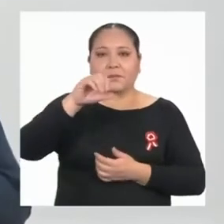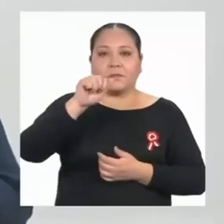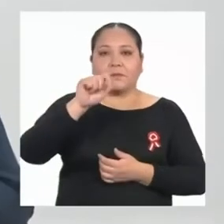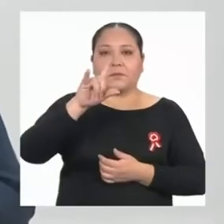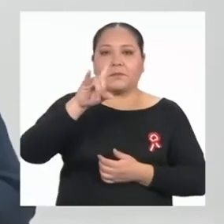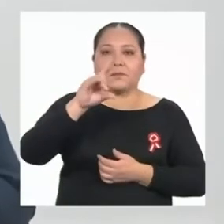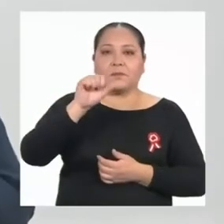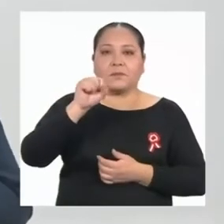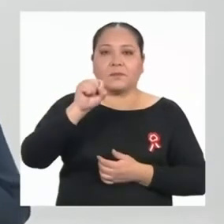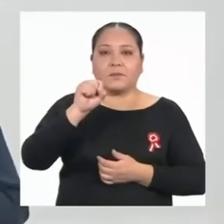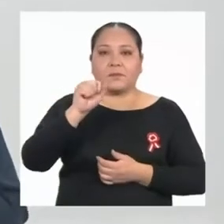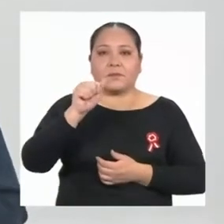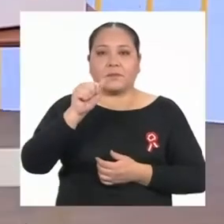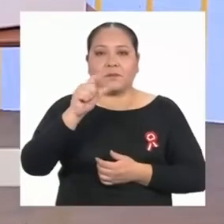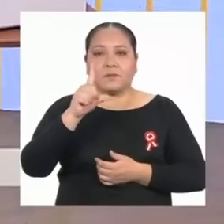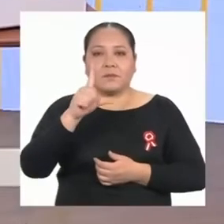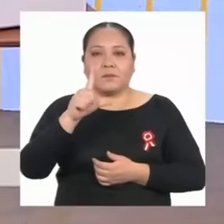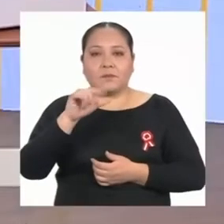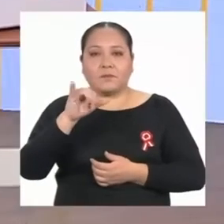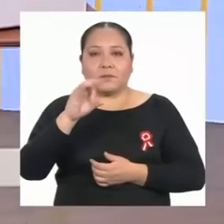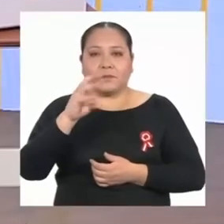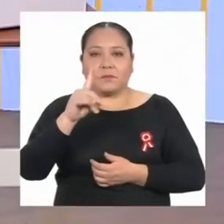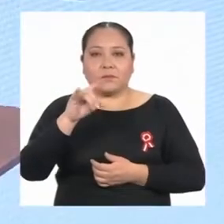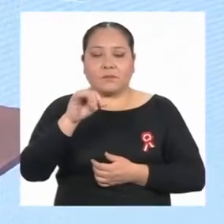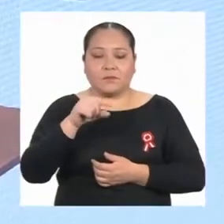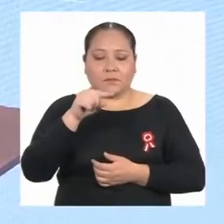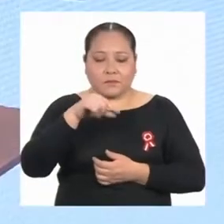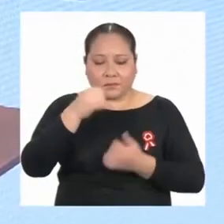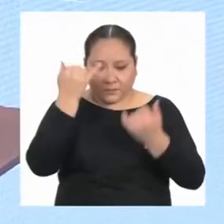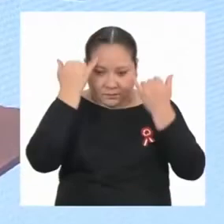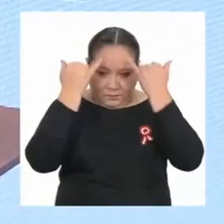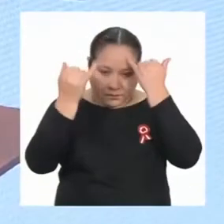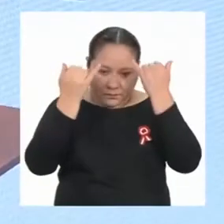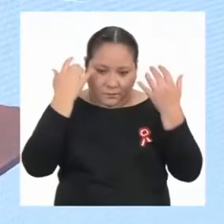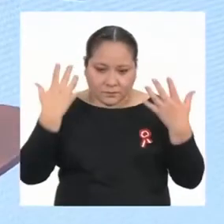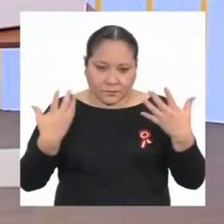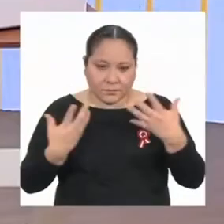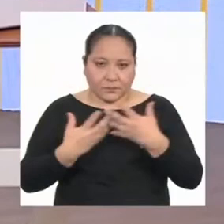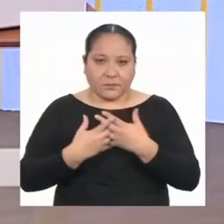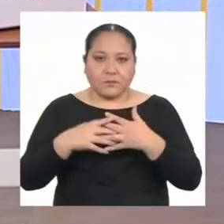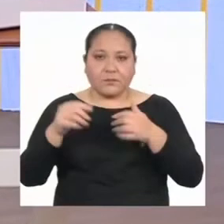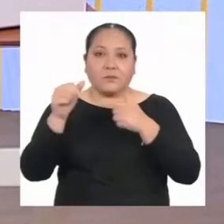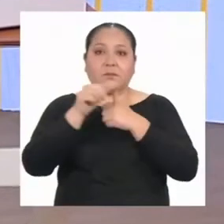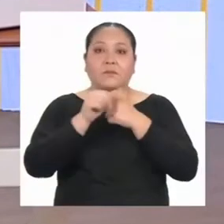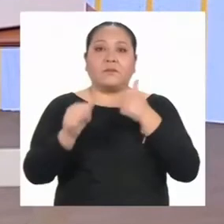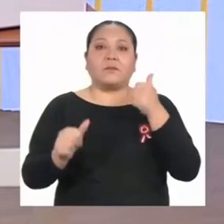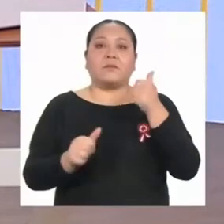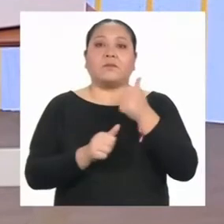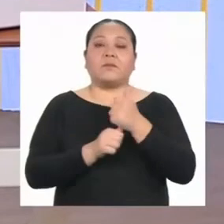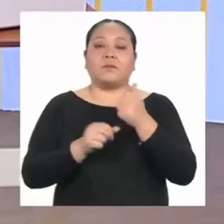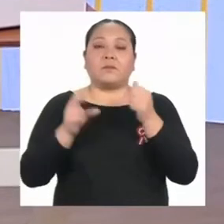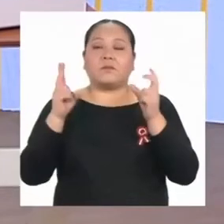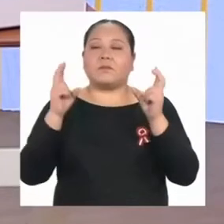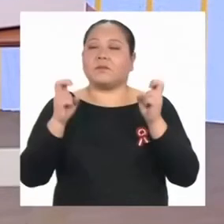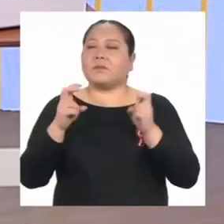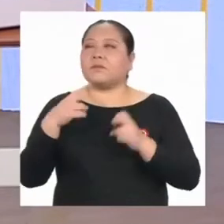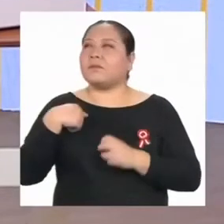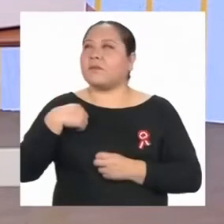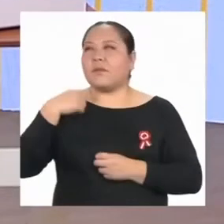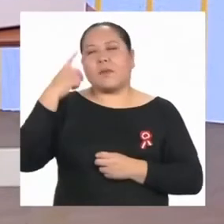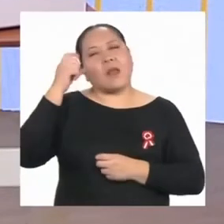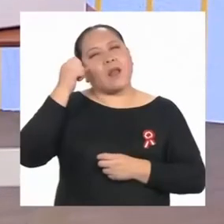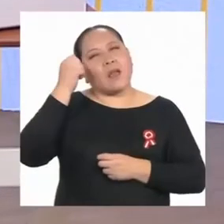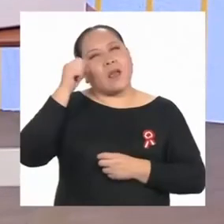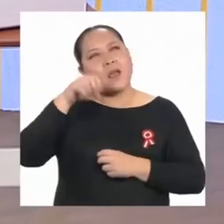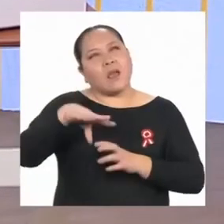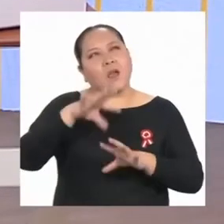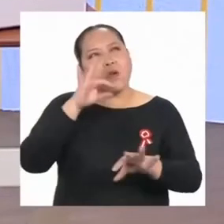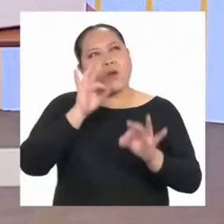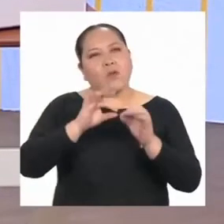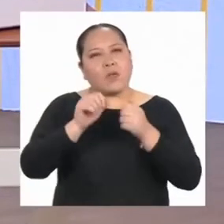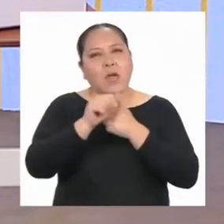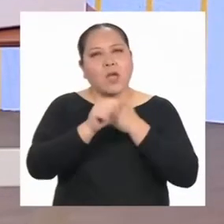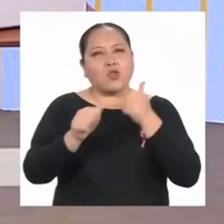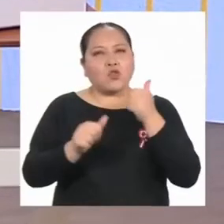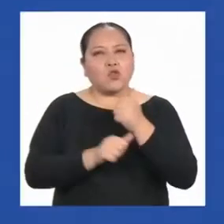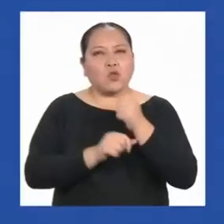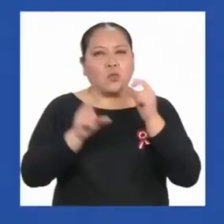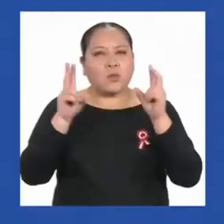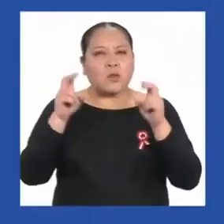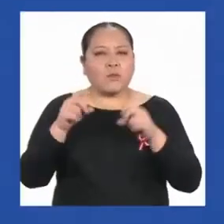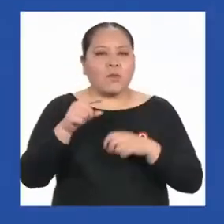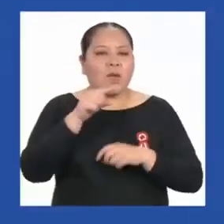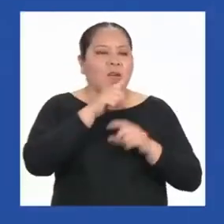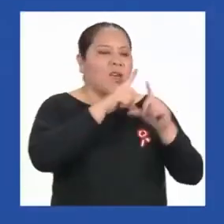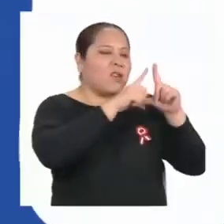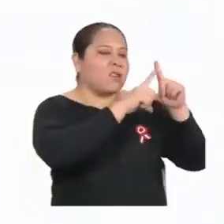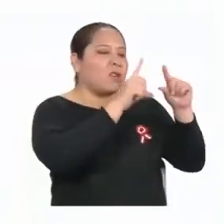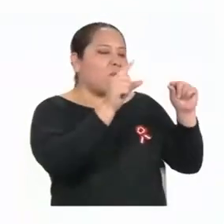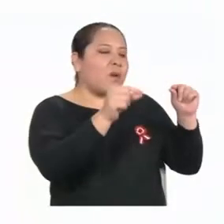en el primer párrafo. ¿Y el subtema? Recuerdo que para identificarlo tenemos que preguntarnos, ¿de qué trata el